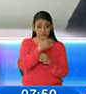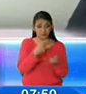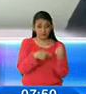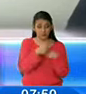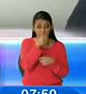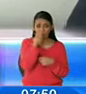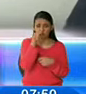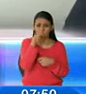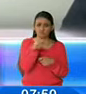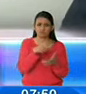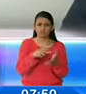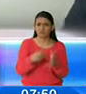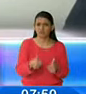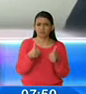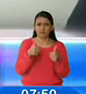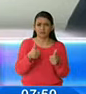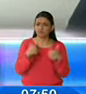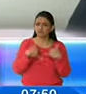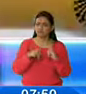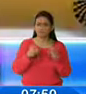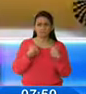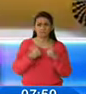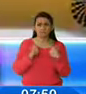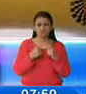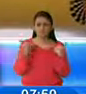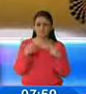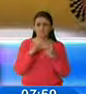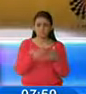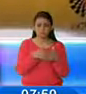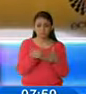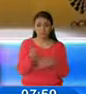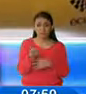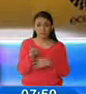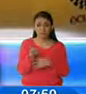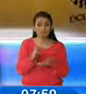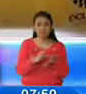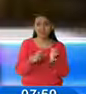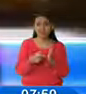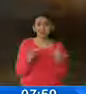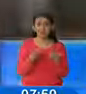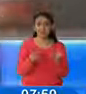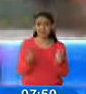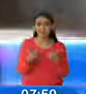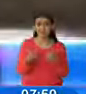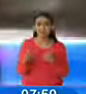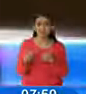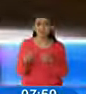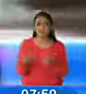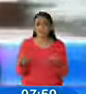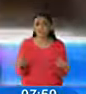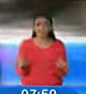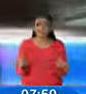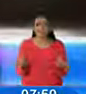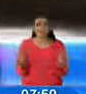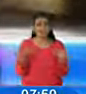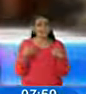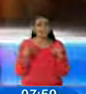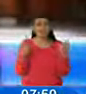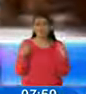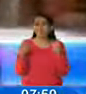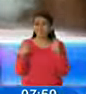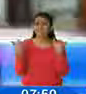es una fortaleza. Y vamos a seguir trabajando en ese tema. Eliminar la tabla haría es reducirla al margen de acción de los